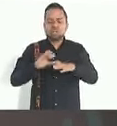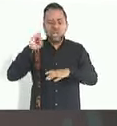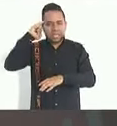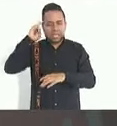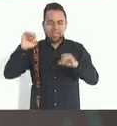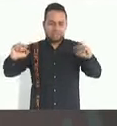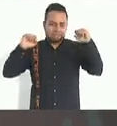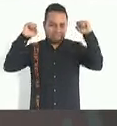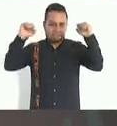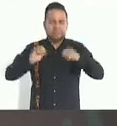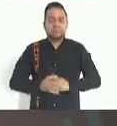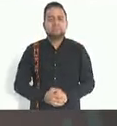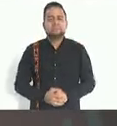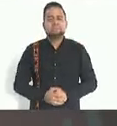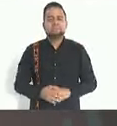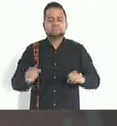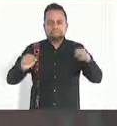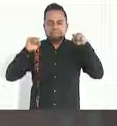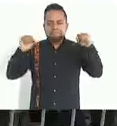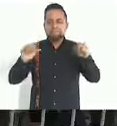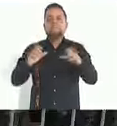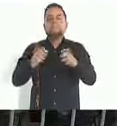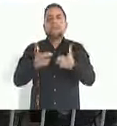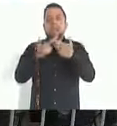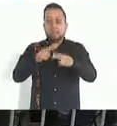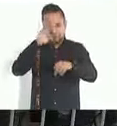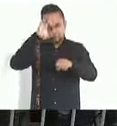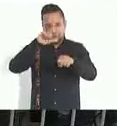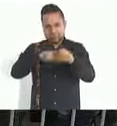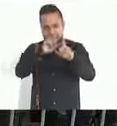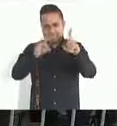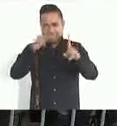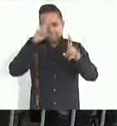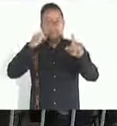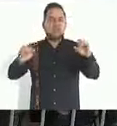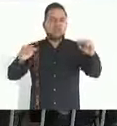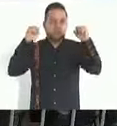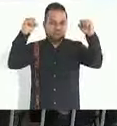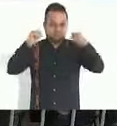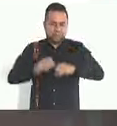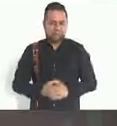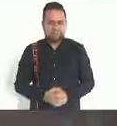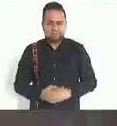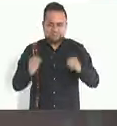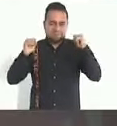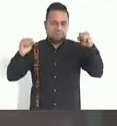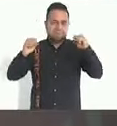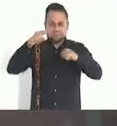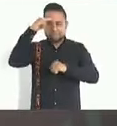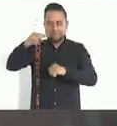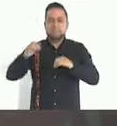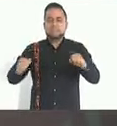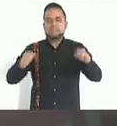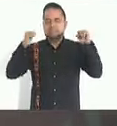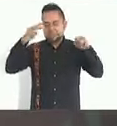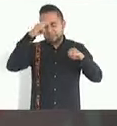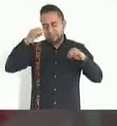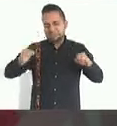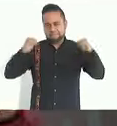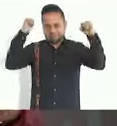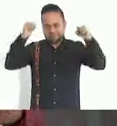indígenas! ¡Viva la grandeza cultural de México! ¡Viva México! ¡Viva